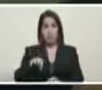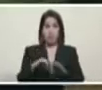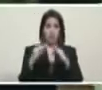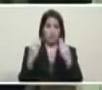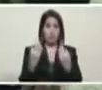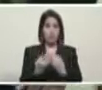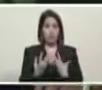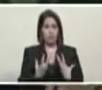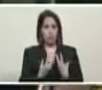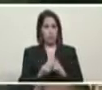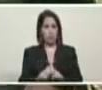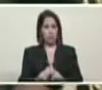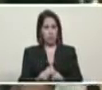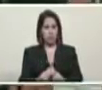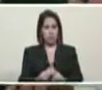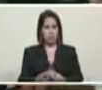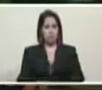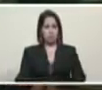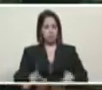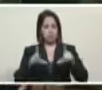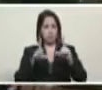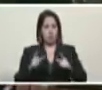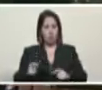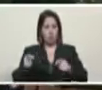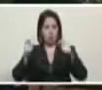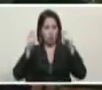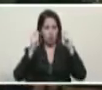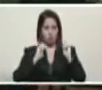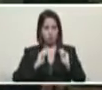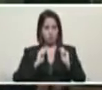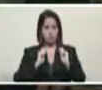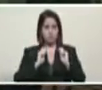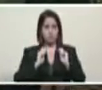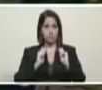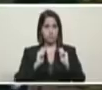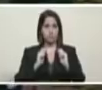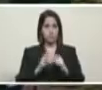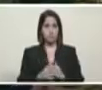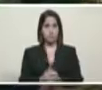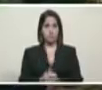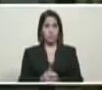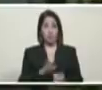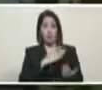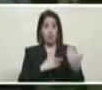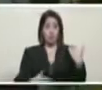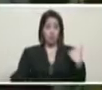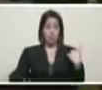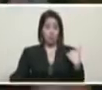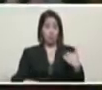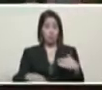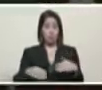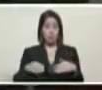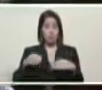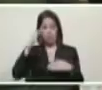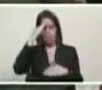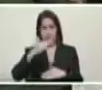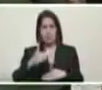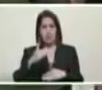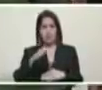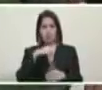que van a estar recibiendo los reconocimientos por los militares fallecidos.